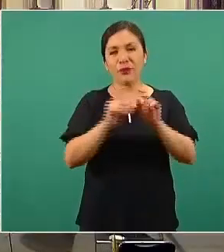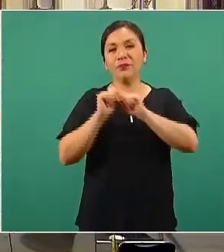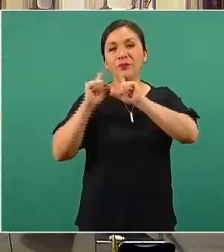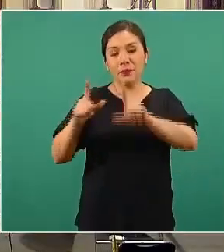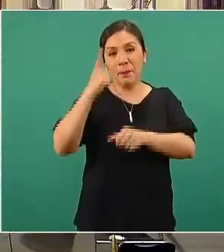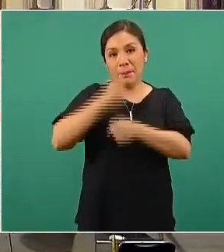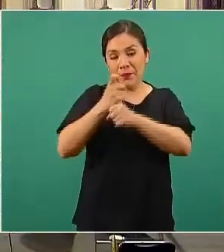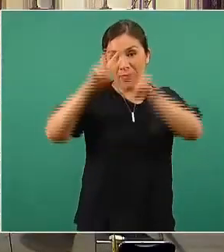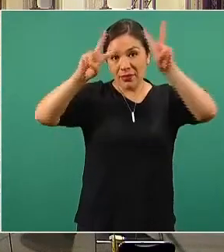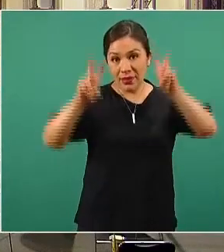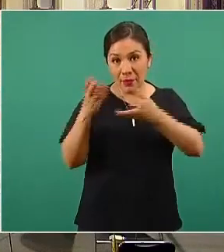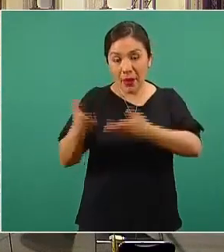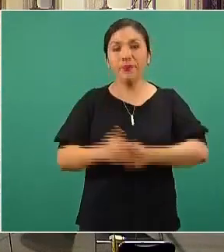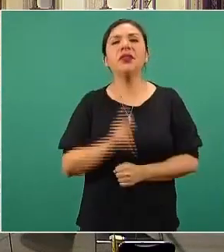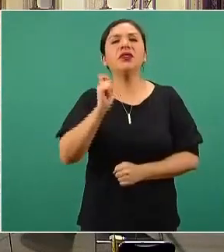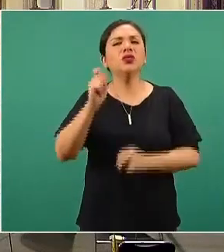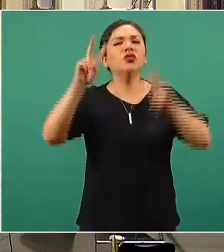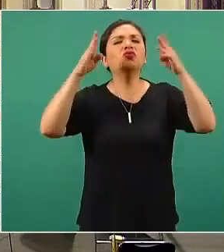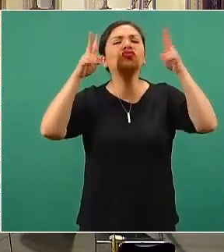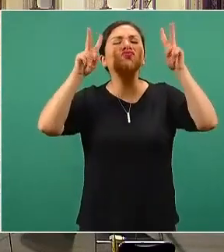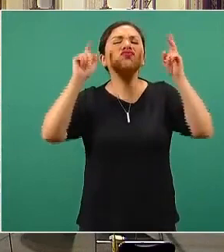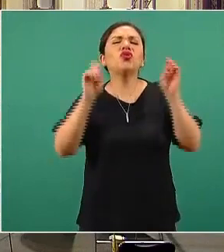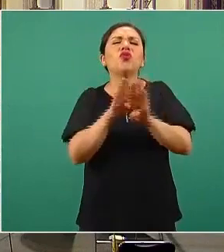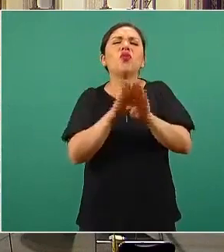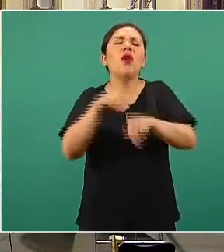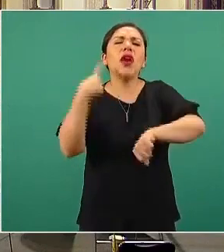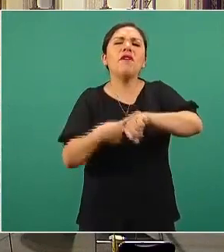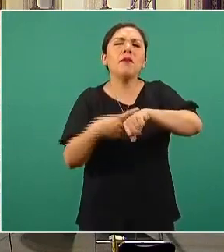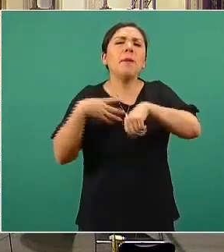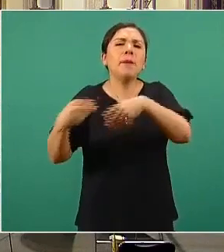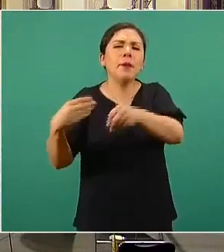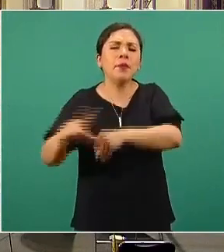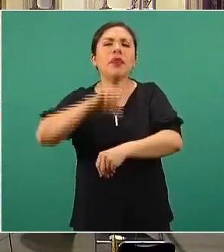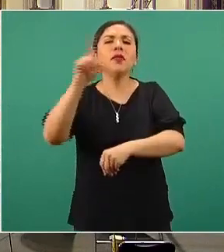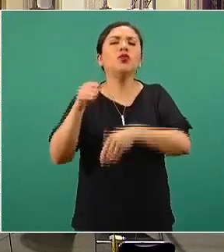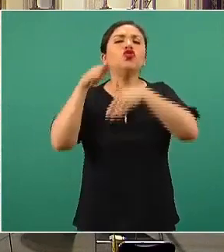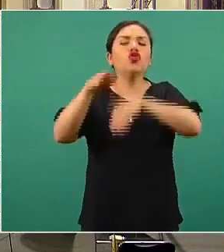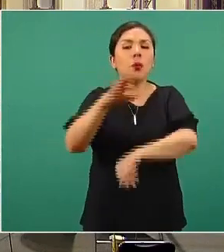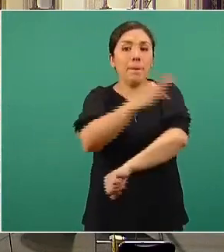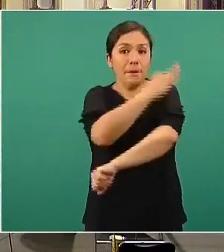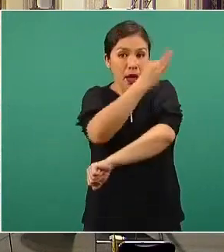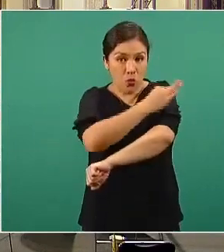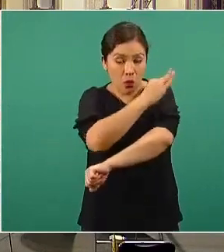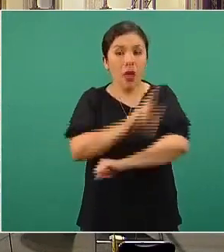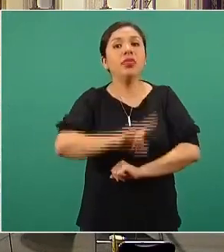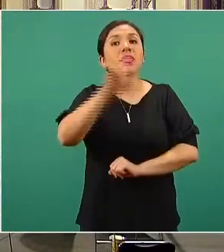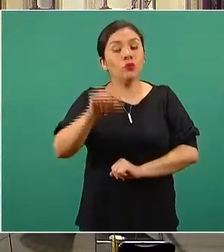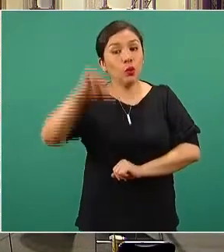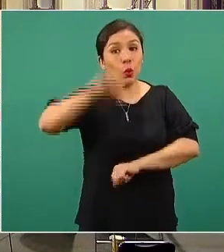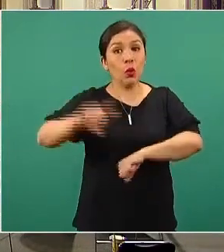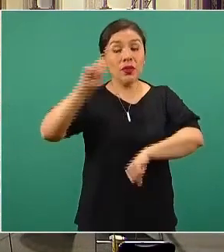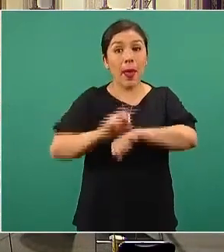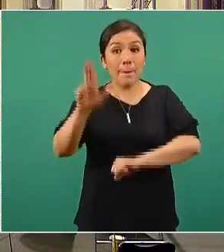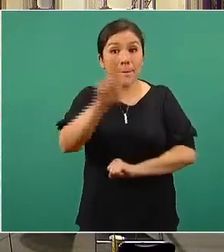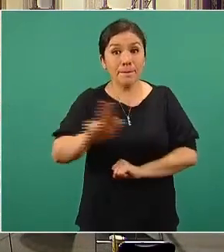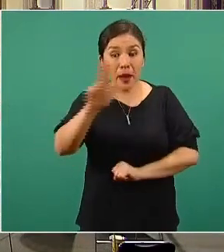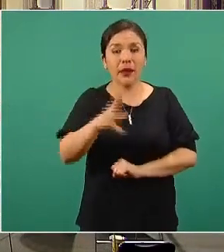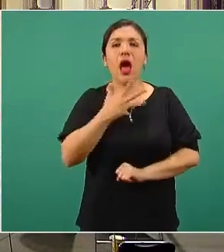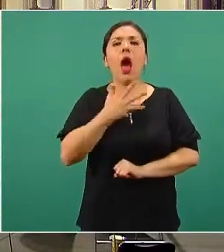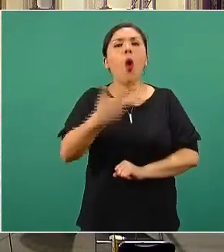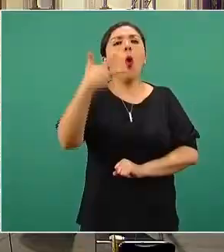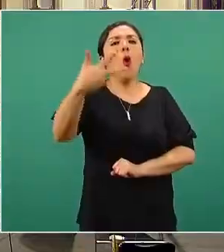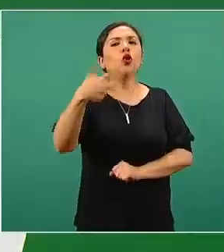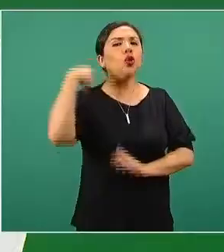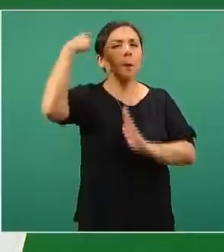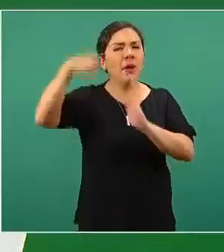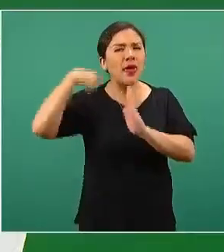primer segmento, que es sobre el curso de la epidemia. Después hablaremos de las vacunas y después tenemos hoy martes 8 videos